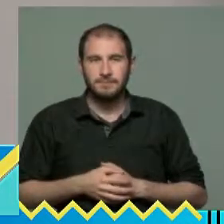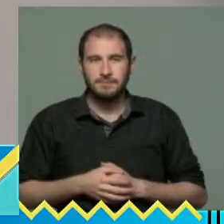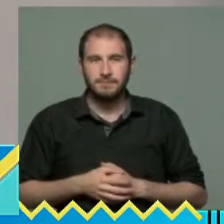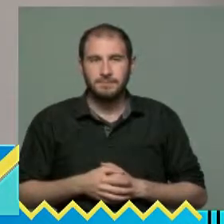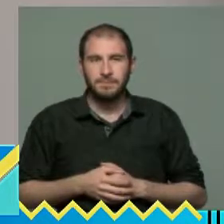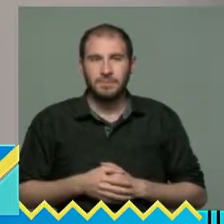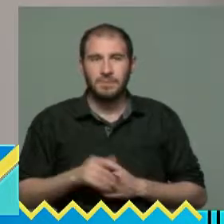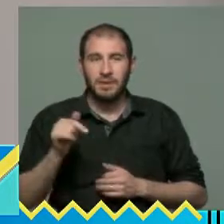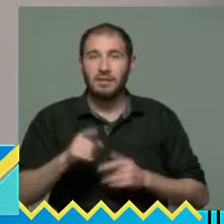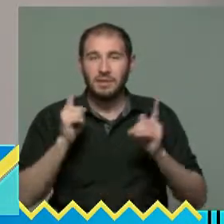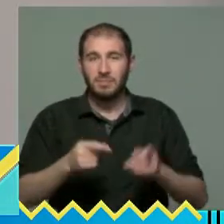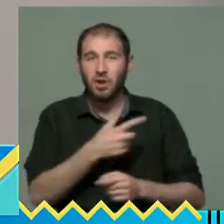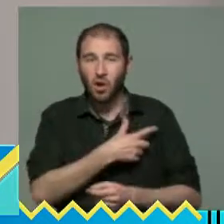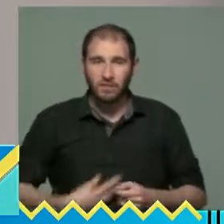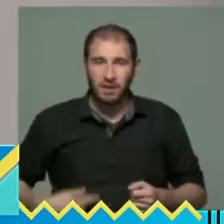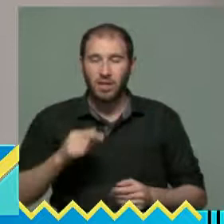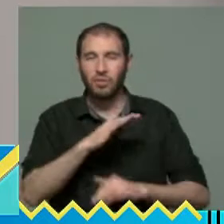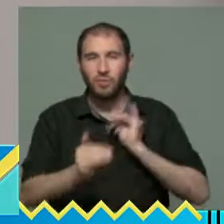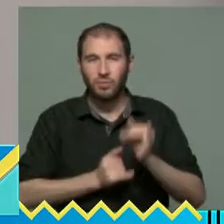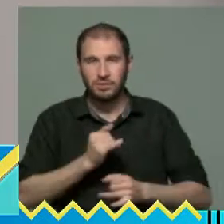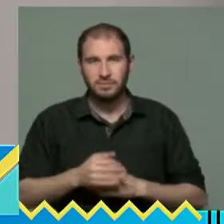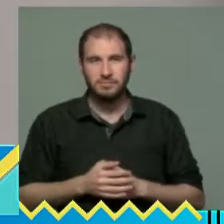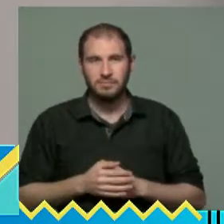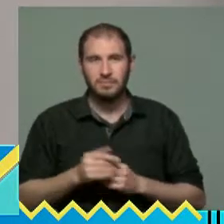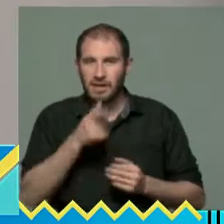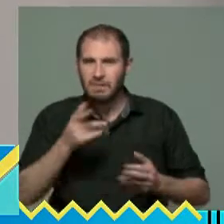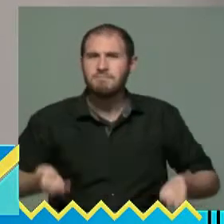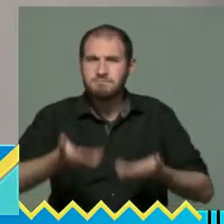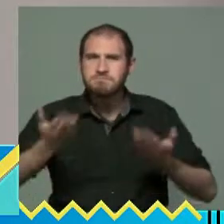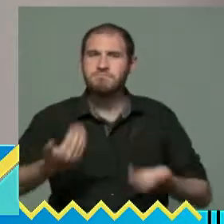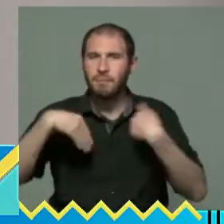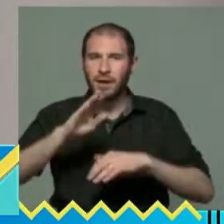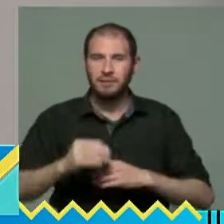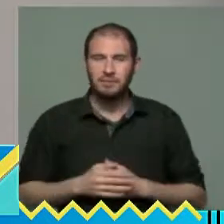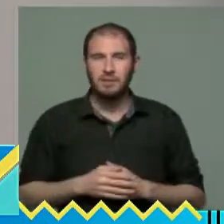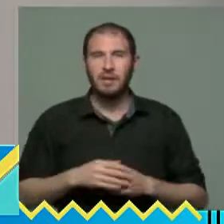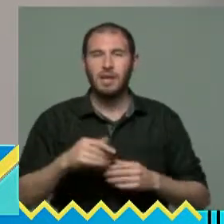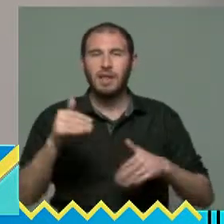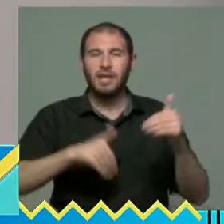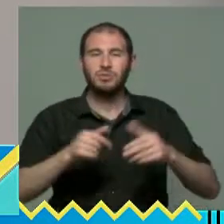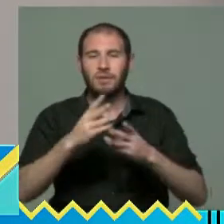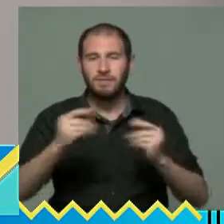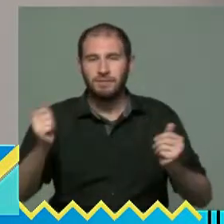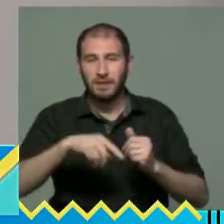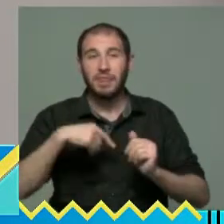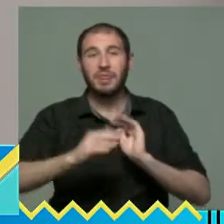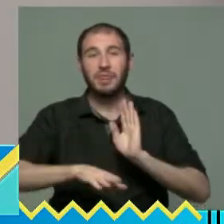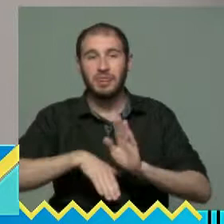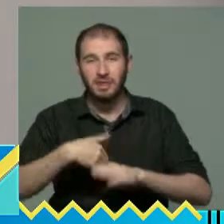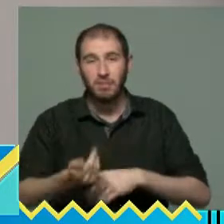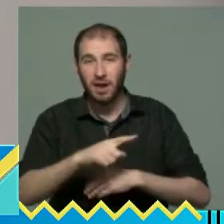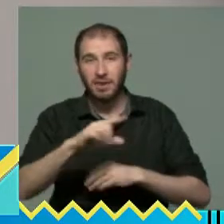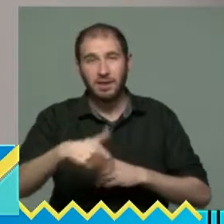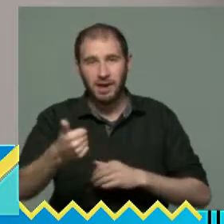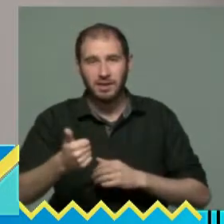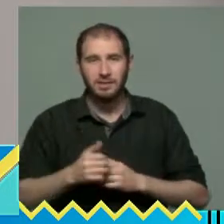la posibilidad, como lo vimos al gobernador, si se quiere, más envalentonado con el resultado electoral, sobre todo después de haber ganado